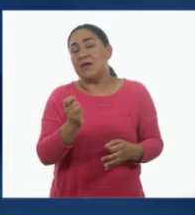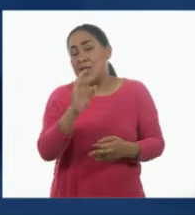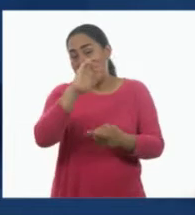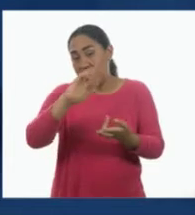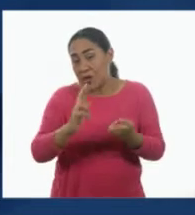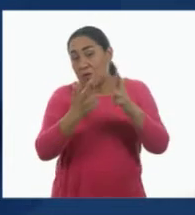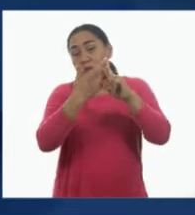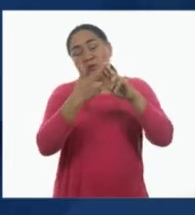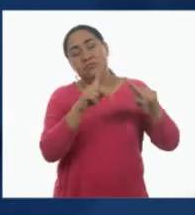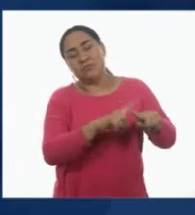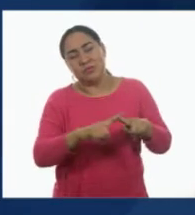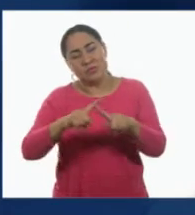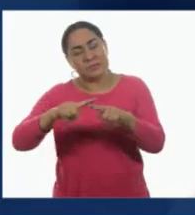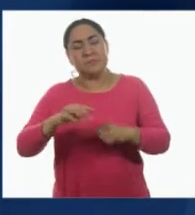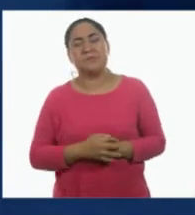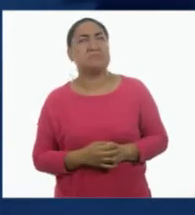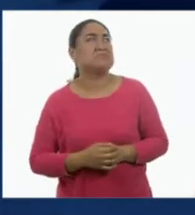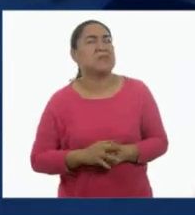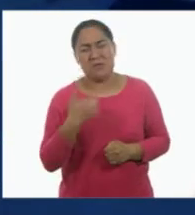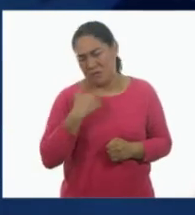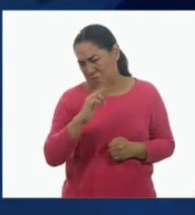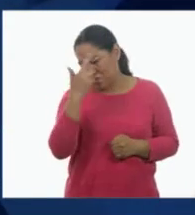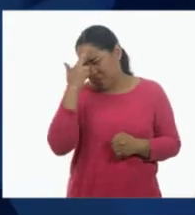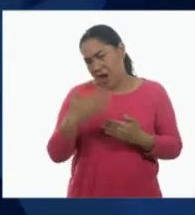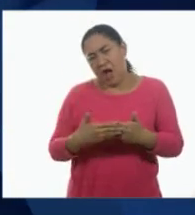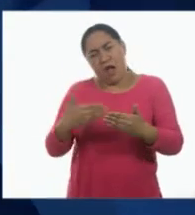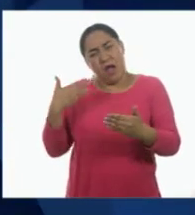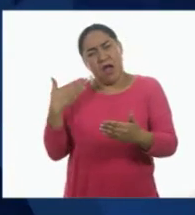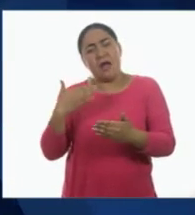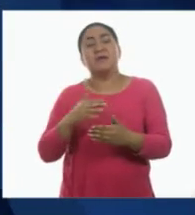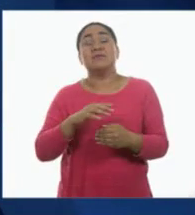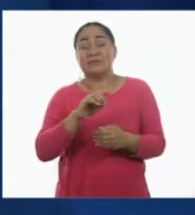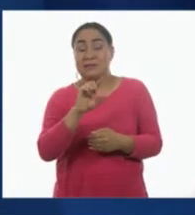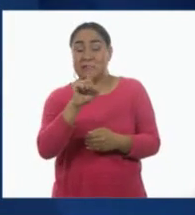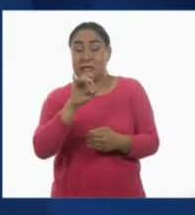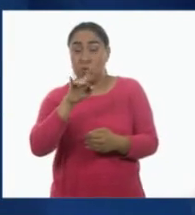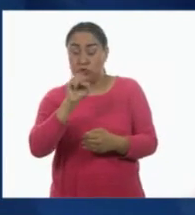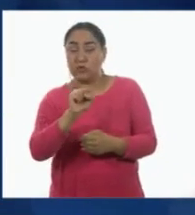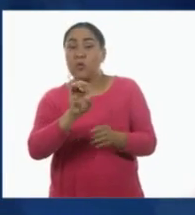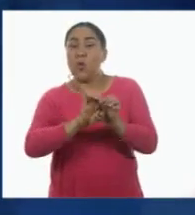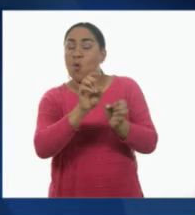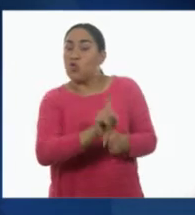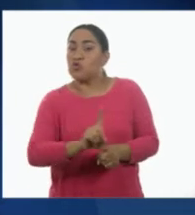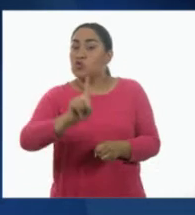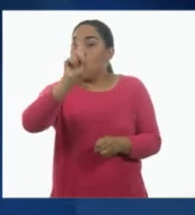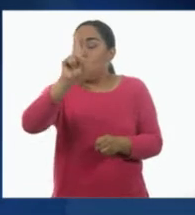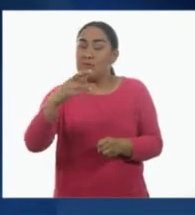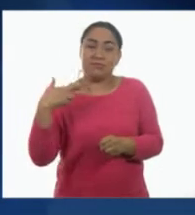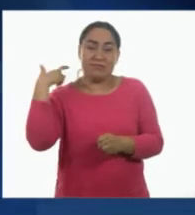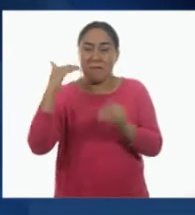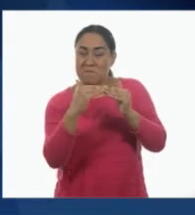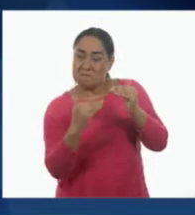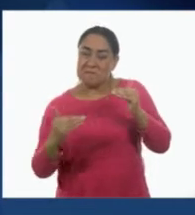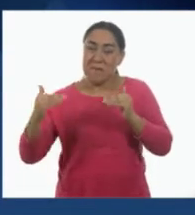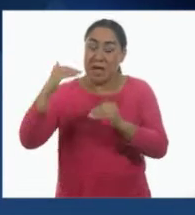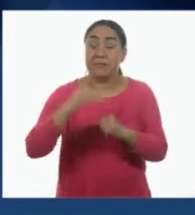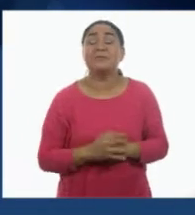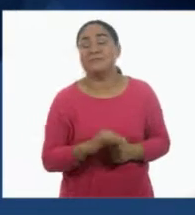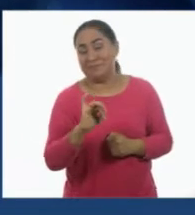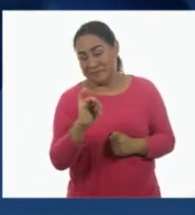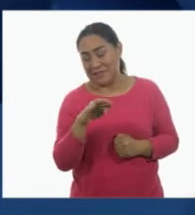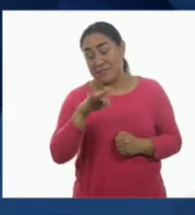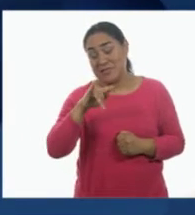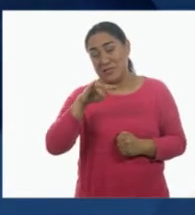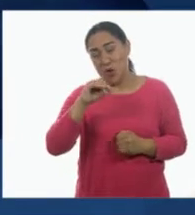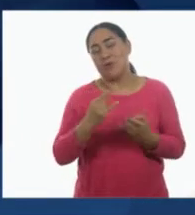¿verdad? Recuerdo a Zeus, que era considerado el dios supremo del Olimpo. Muy bien, Luciana. El mito puede